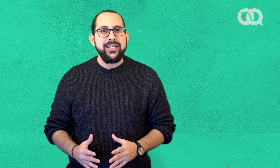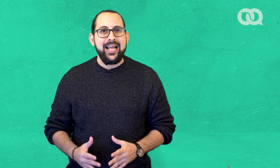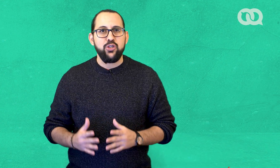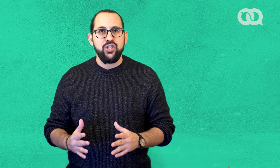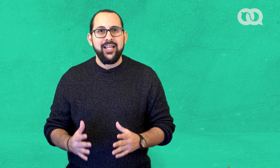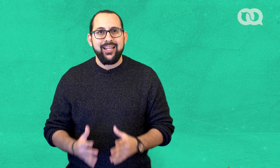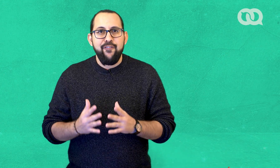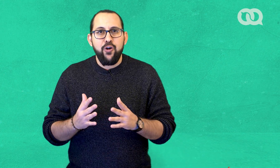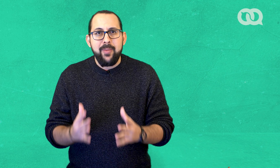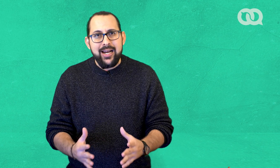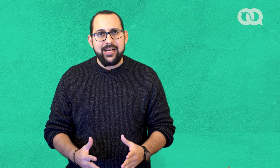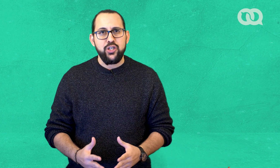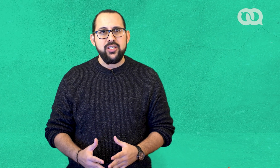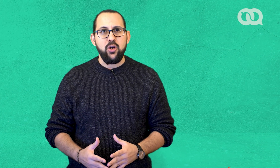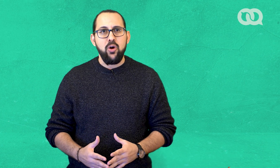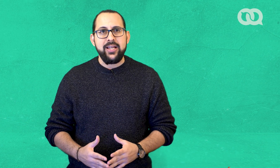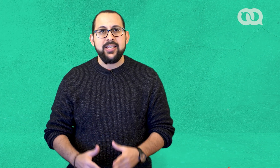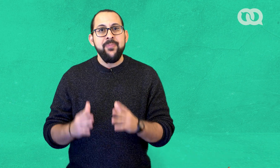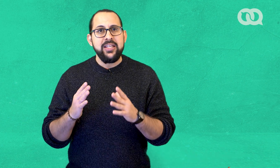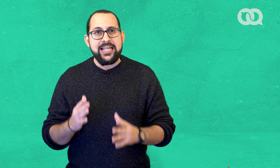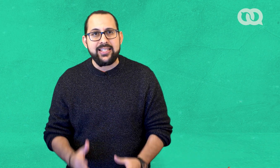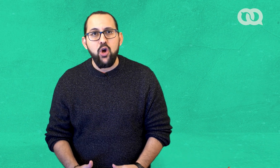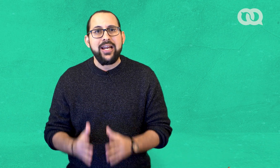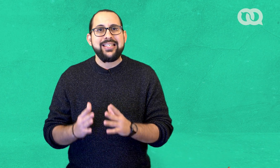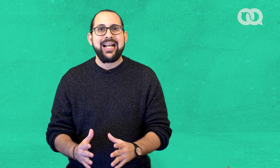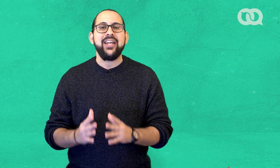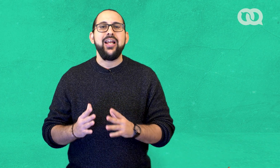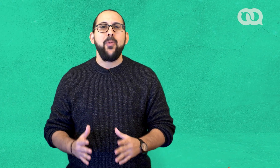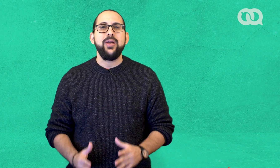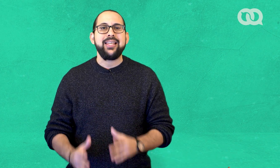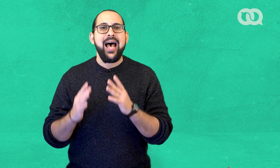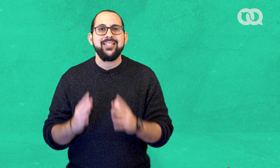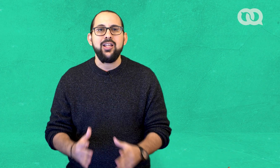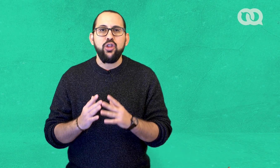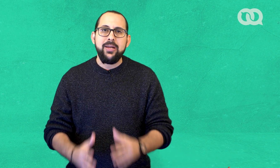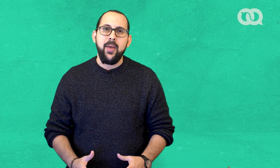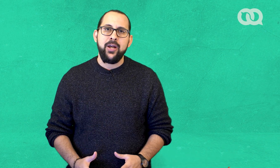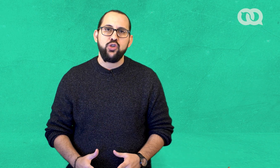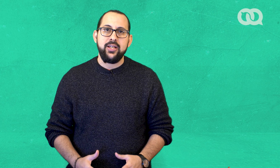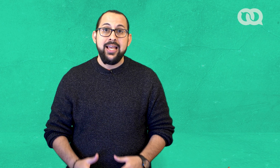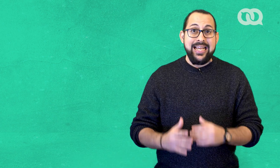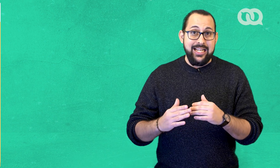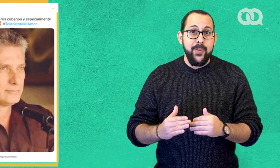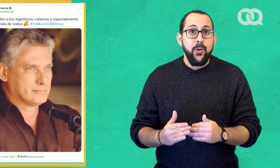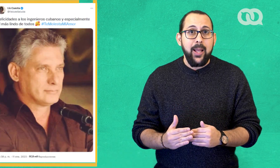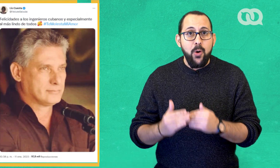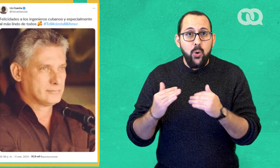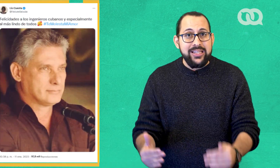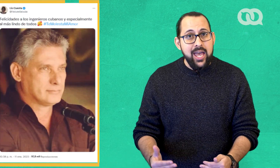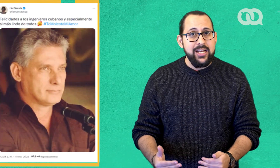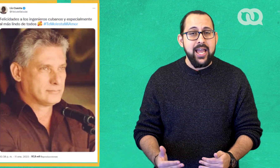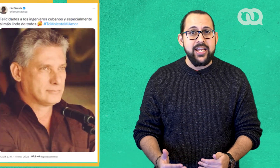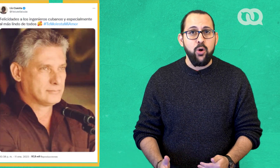que permitan a la sociedad transformar las relaciones económicas y que se logre sacar de la pobreza a cientos de miles de personas que les importa